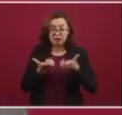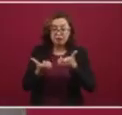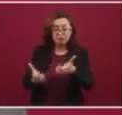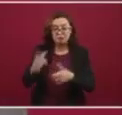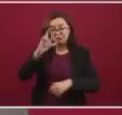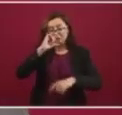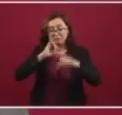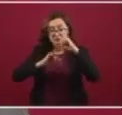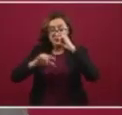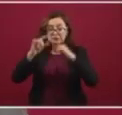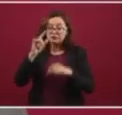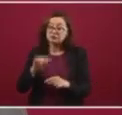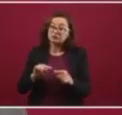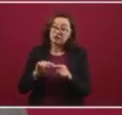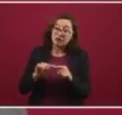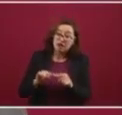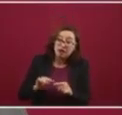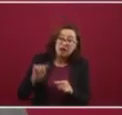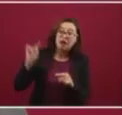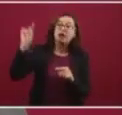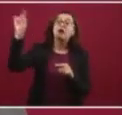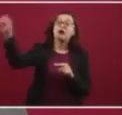más difícil,